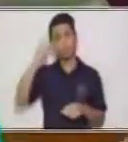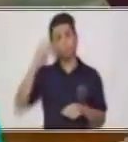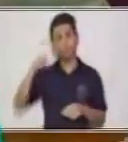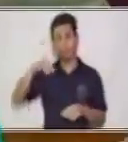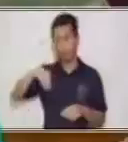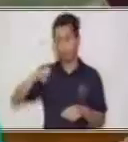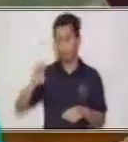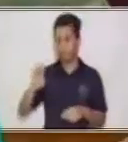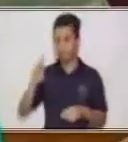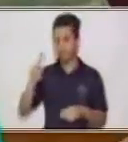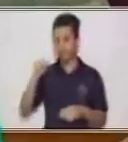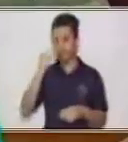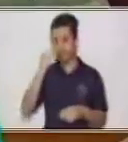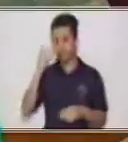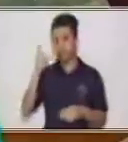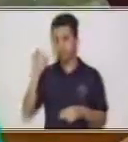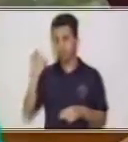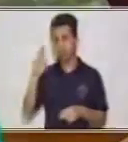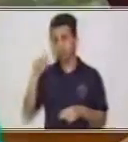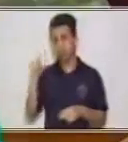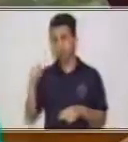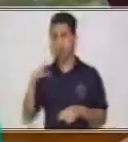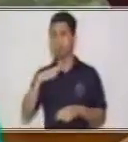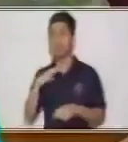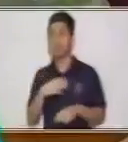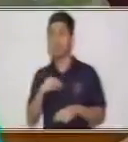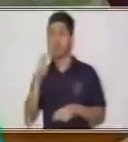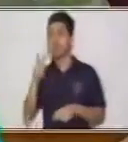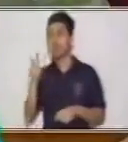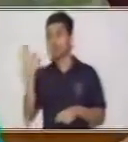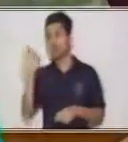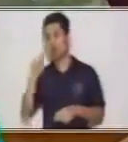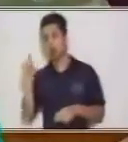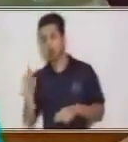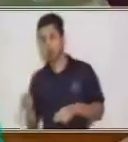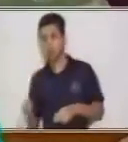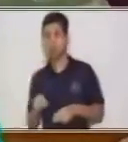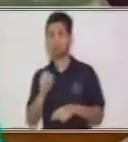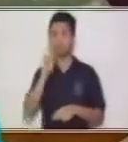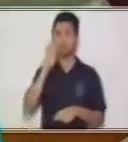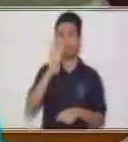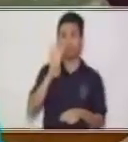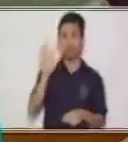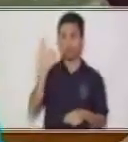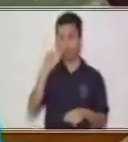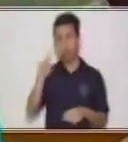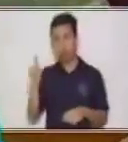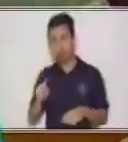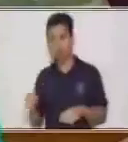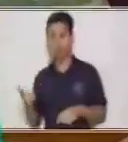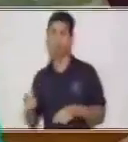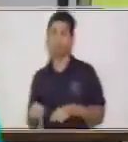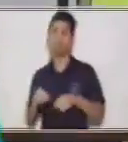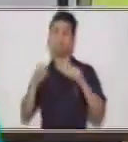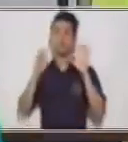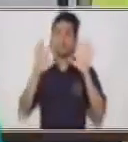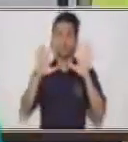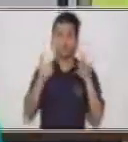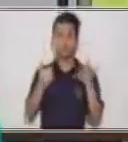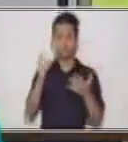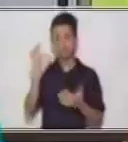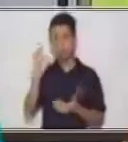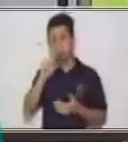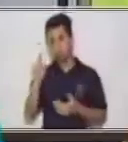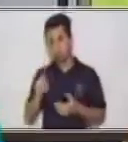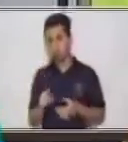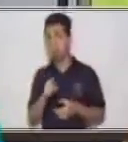medidoras traen 2 onzas, 4 onzas, 6 onzas, 8 onzas. Una taza también puede equivaler a la medida de,